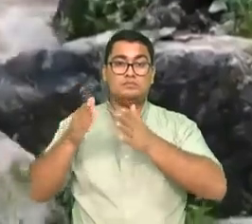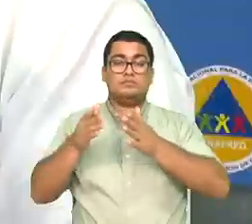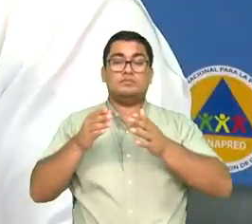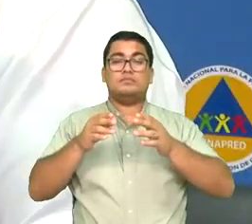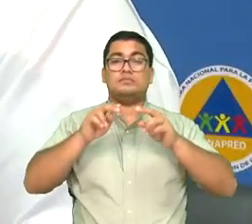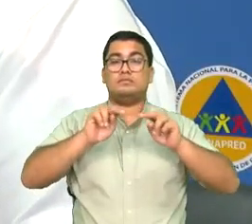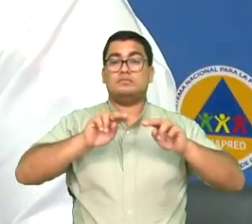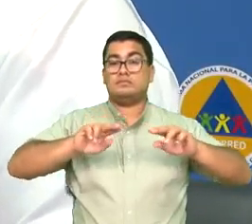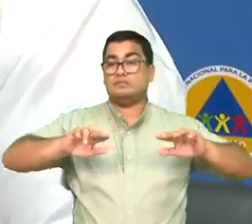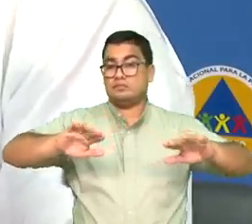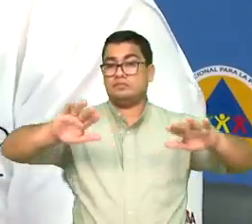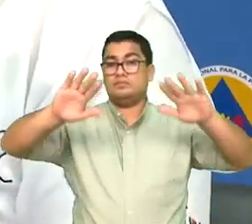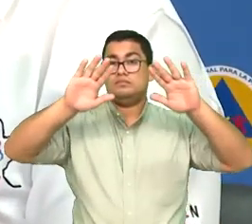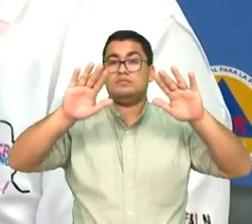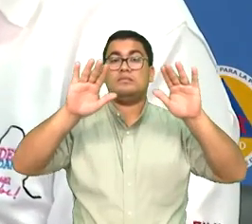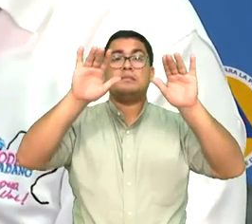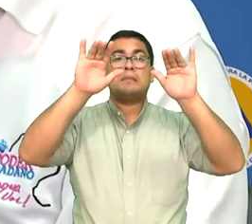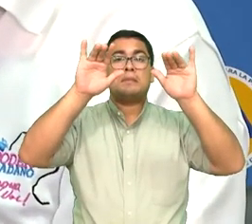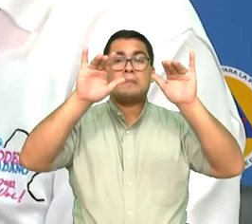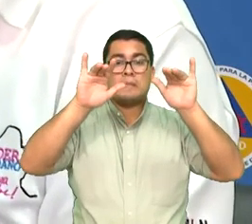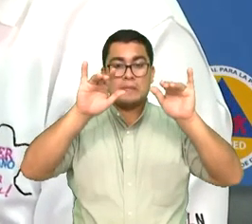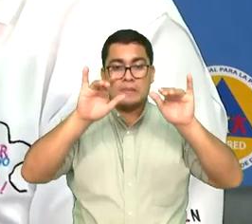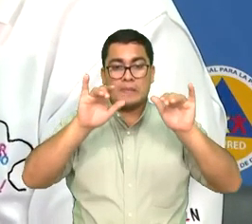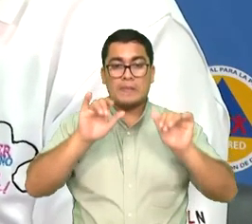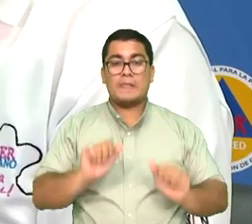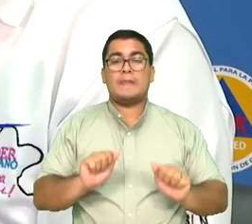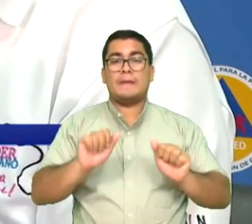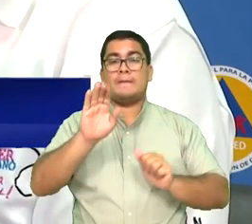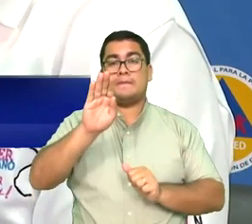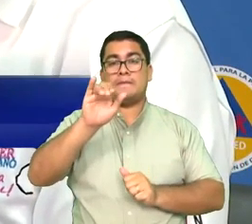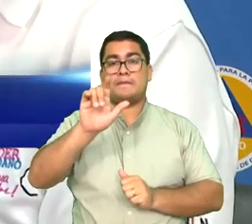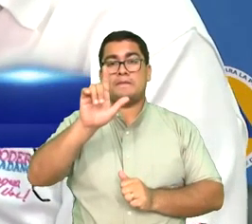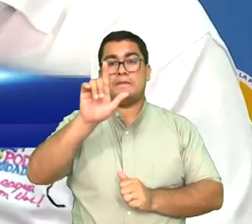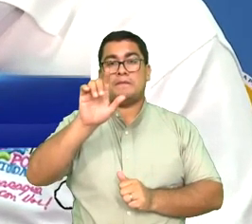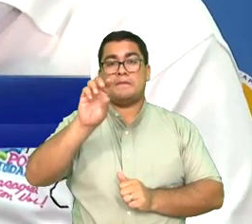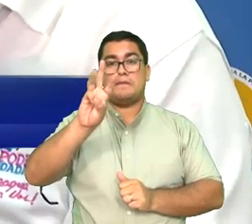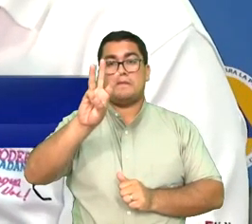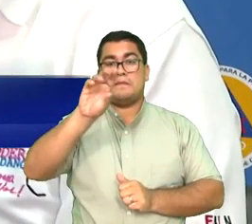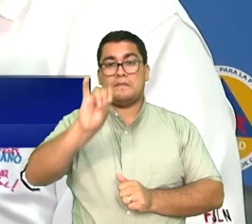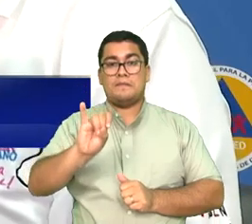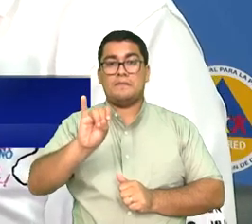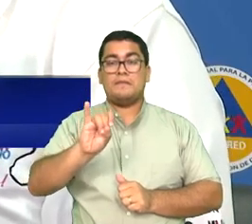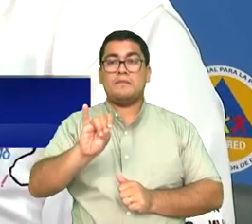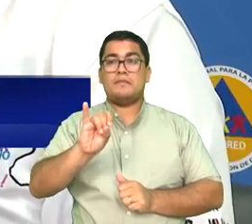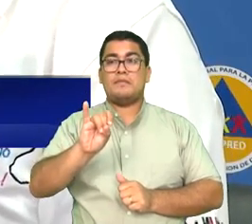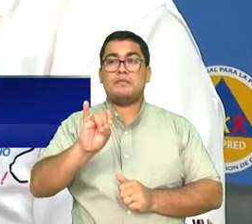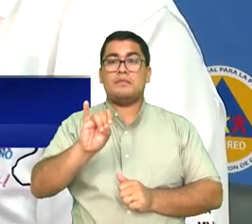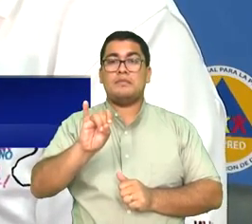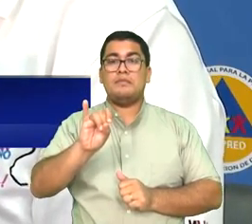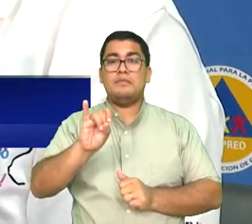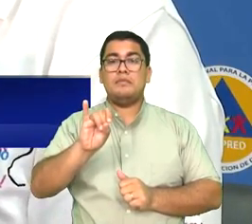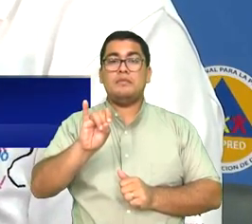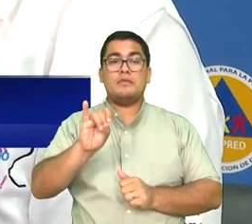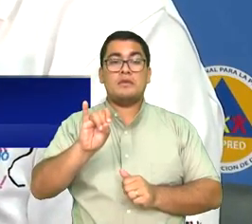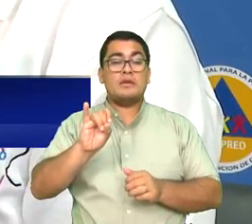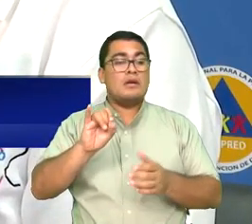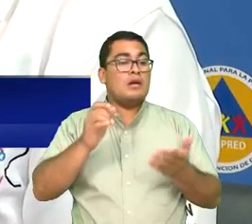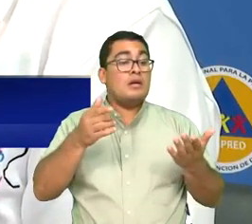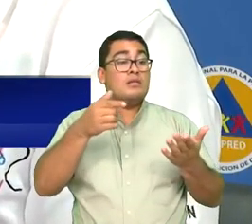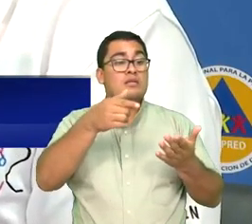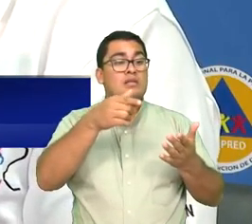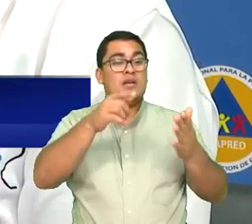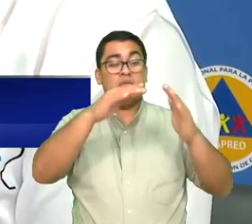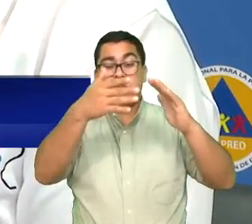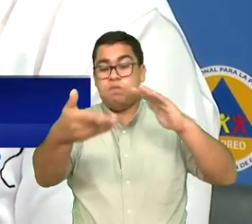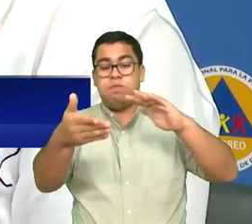natural. Ya en las zonas litorales, en Bilwi, ya pasaron a la etapa de comenzar la limpieza, el